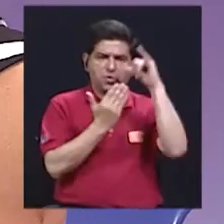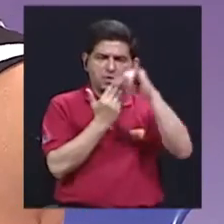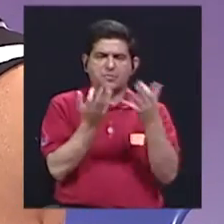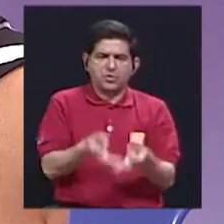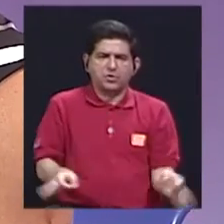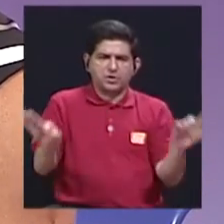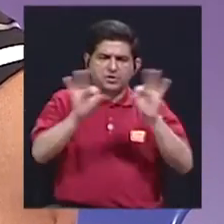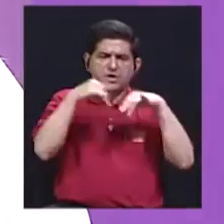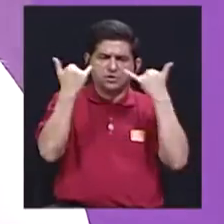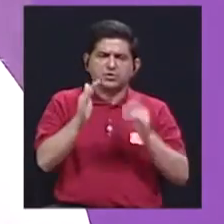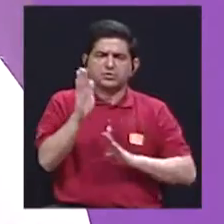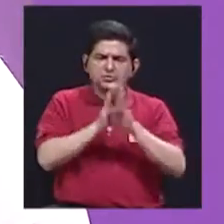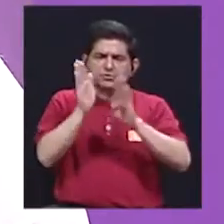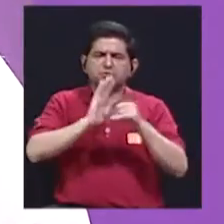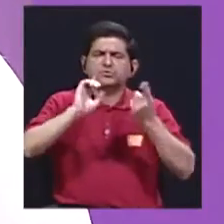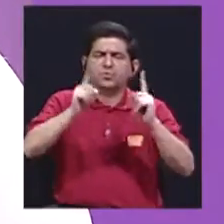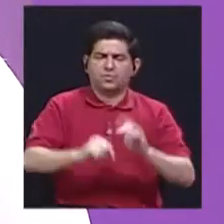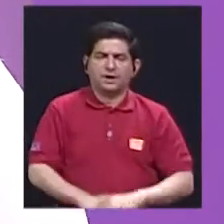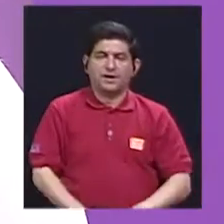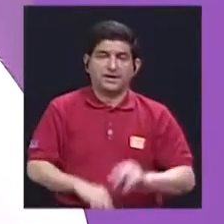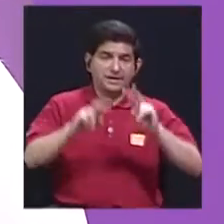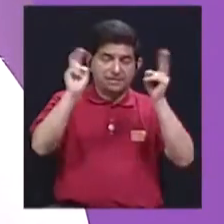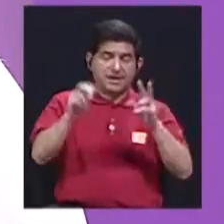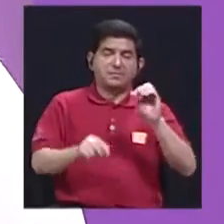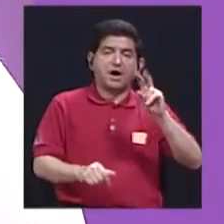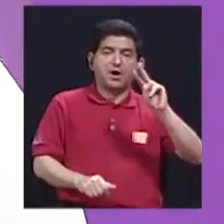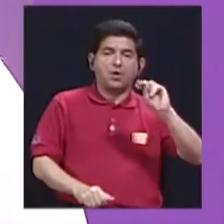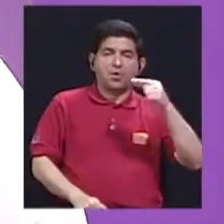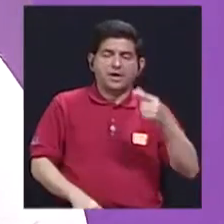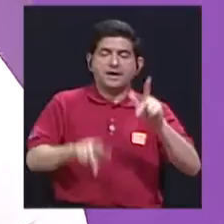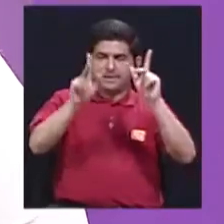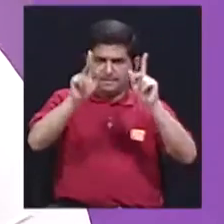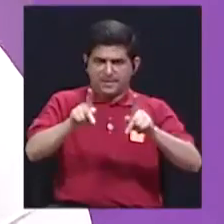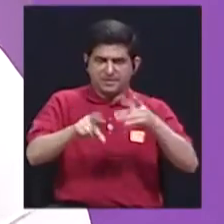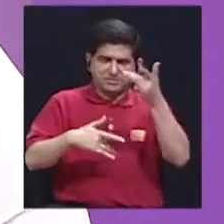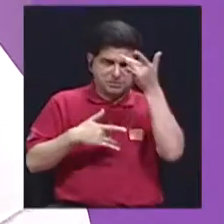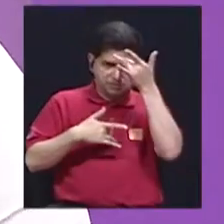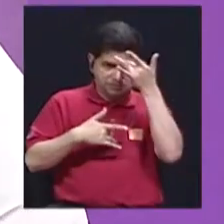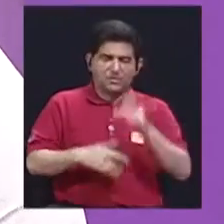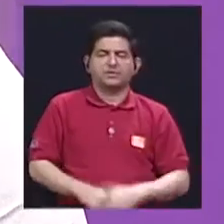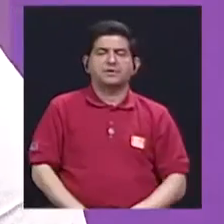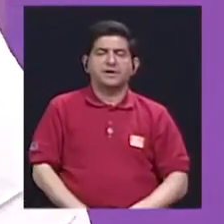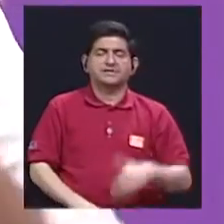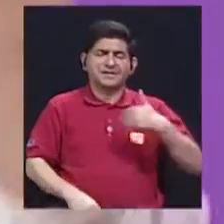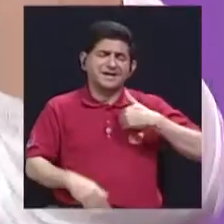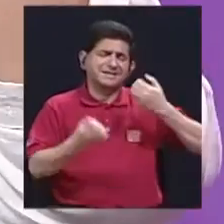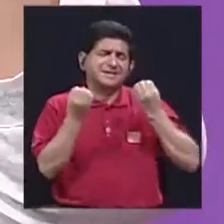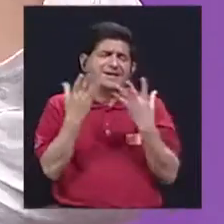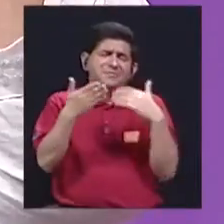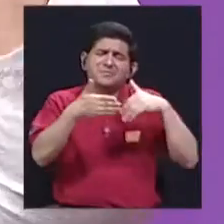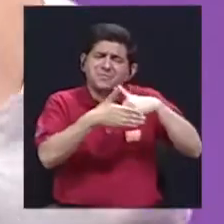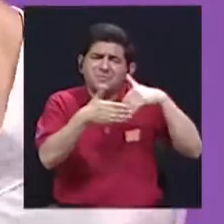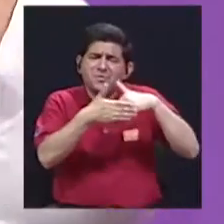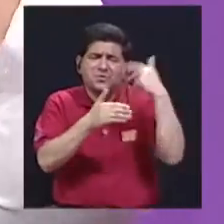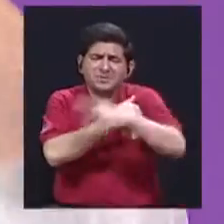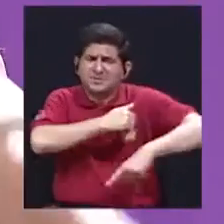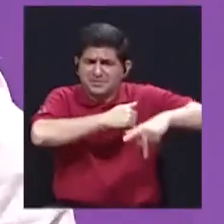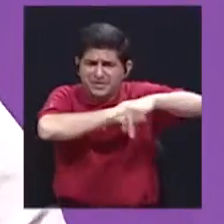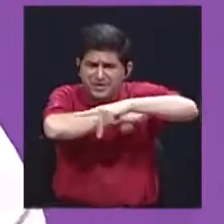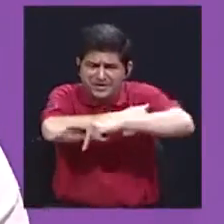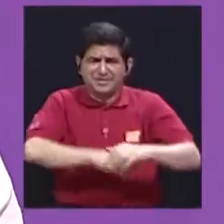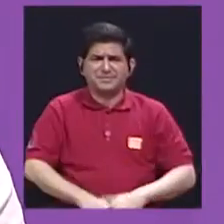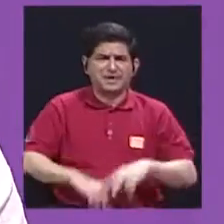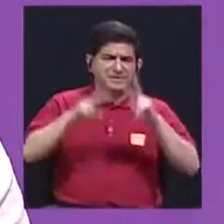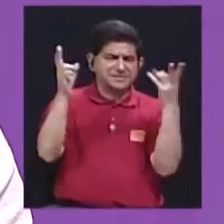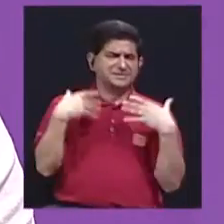desarrollando en este momento bueno ahorita este tema de weening es pacientes lo que hicimos es al haber tanto obstáculo realmente en el país para lo que